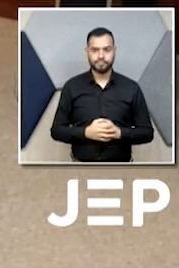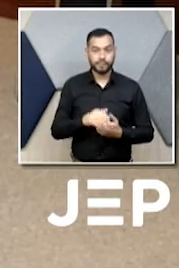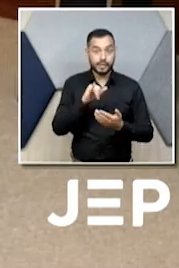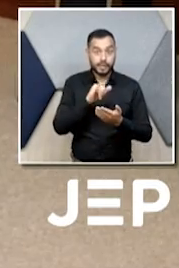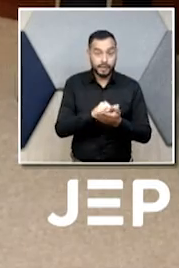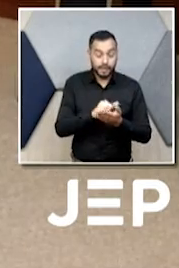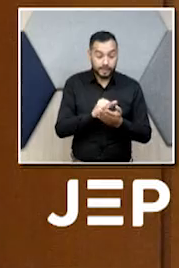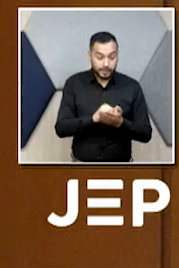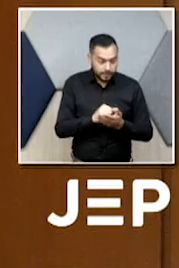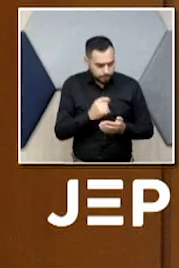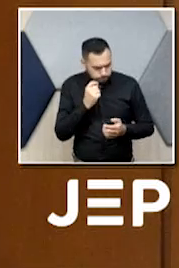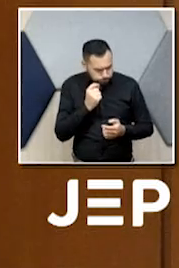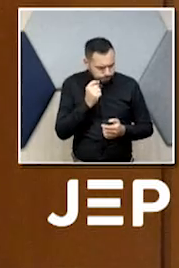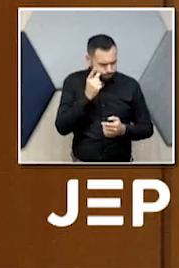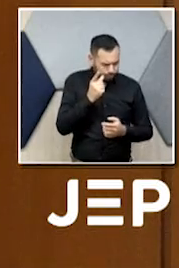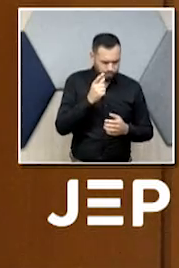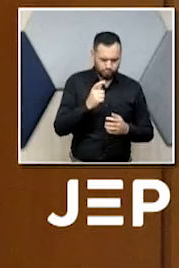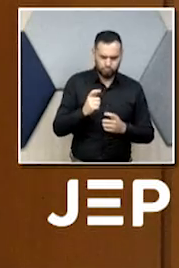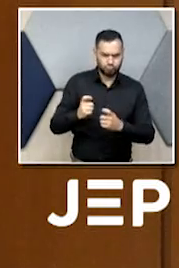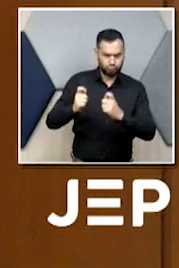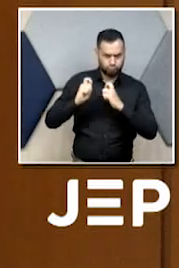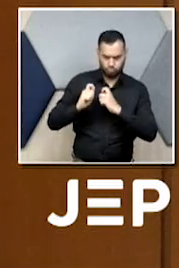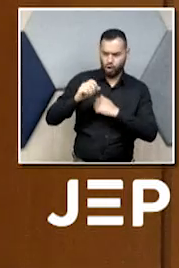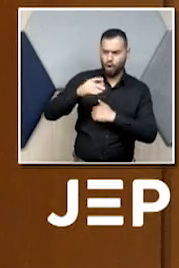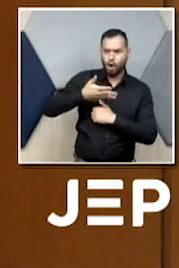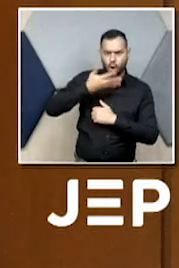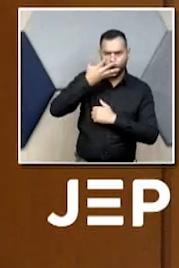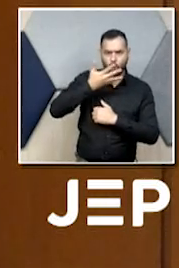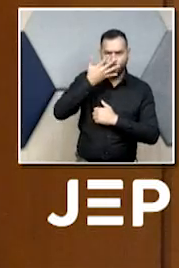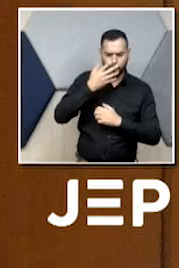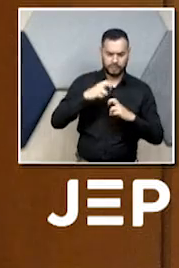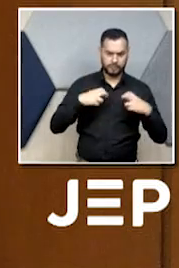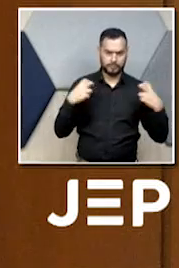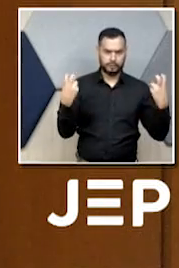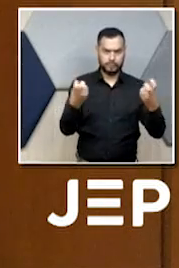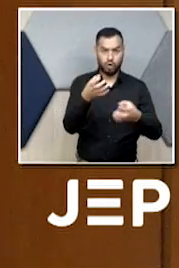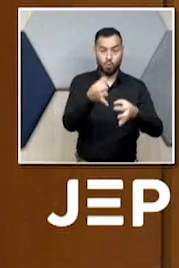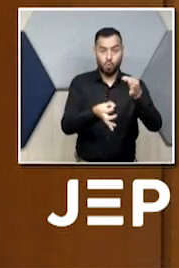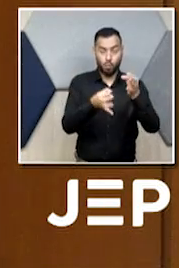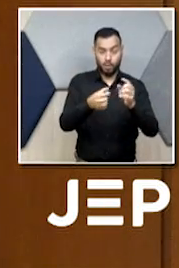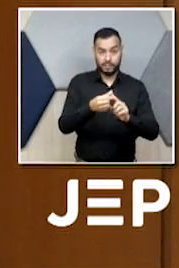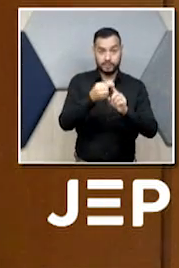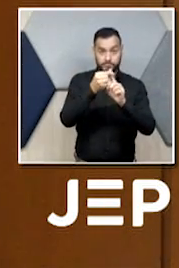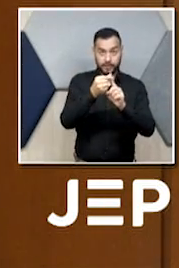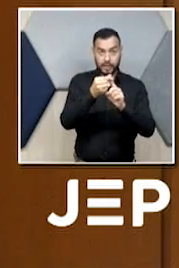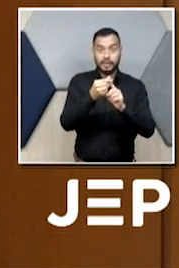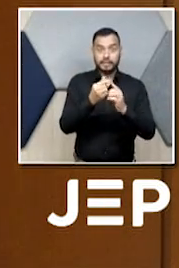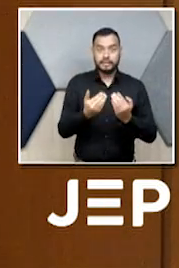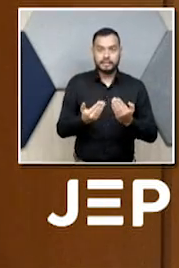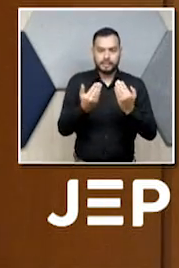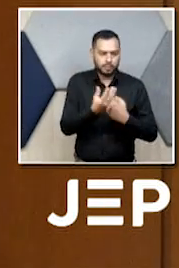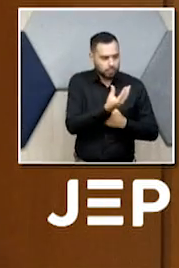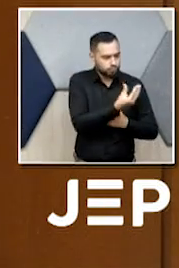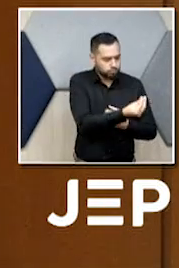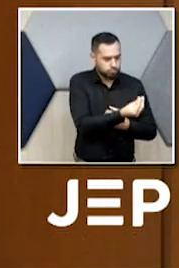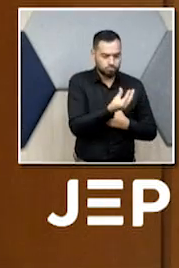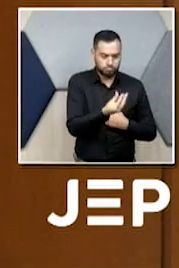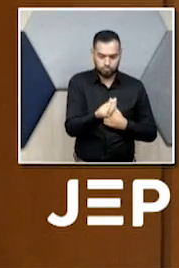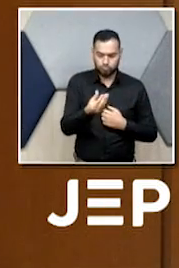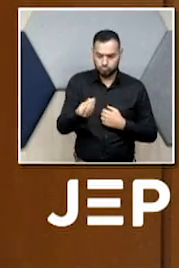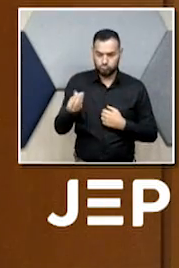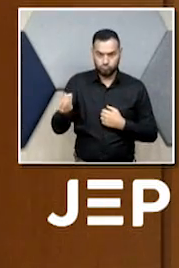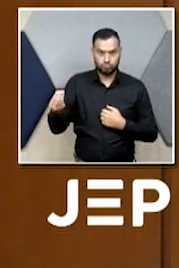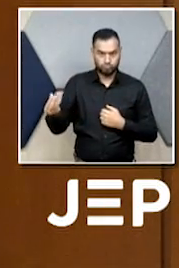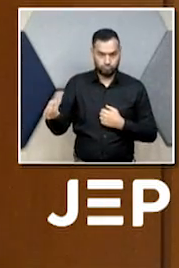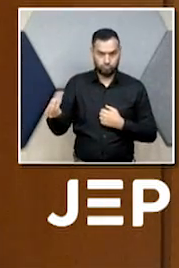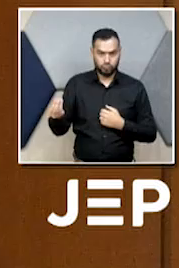de competencias del tribunal nos permite a las secciones, a la sección de la